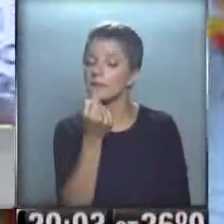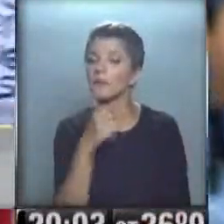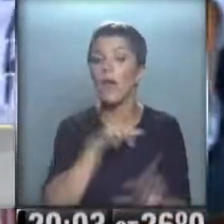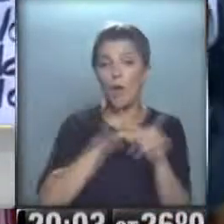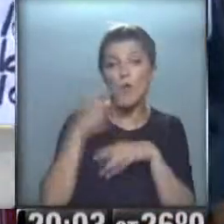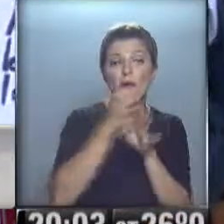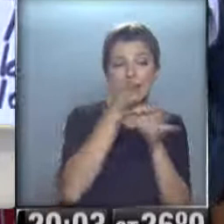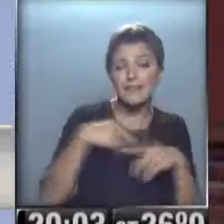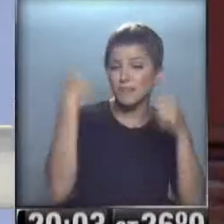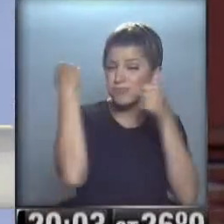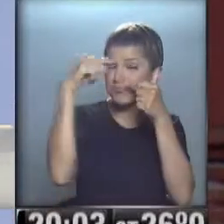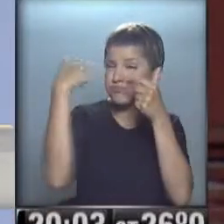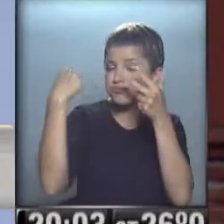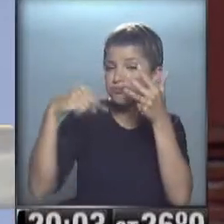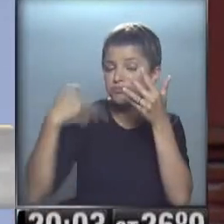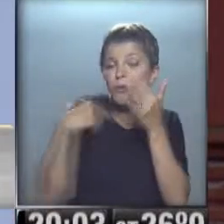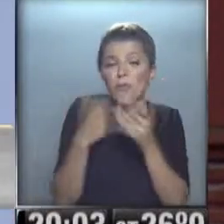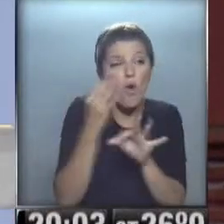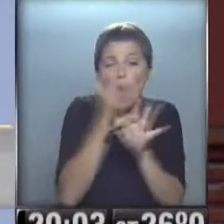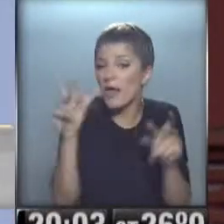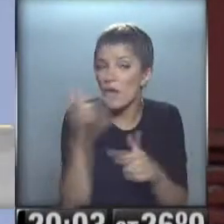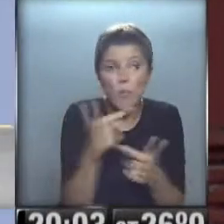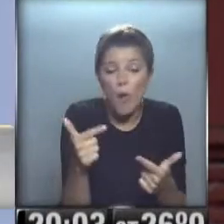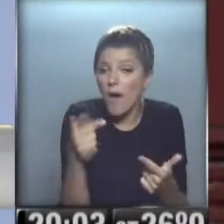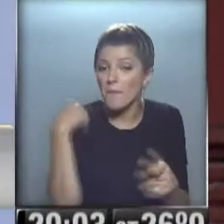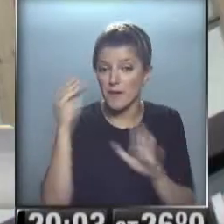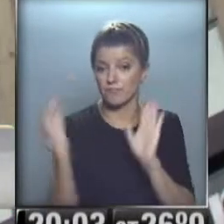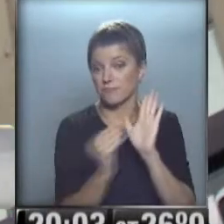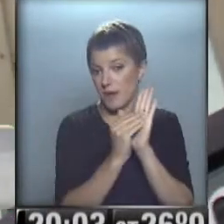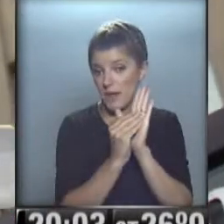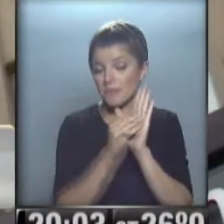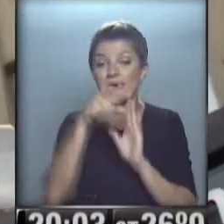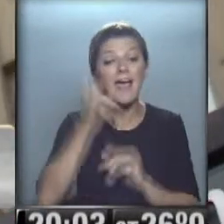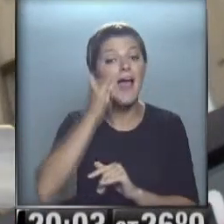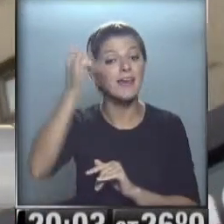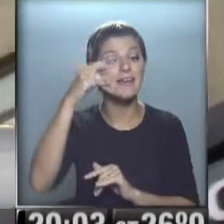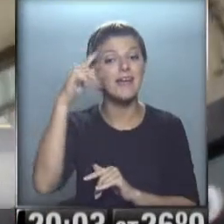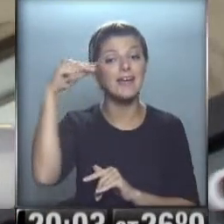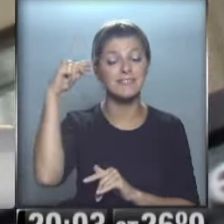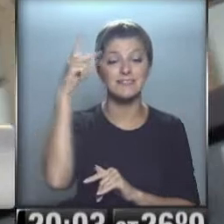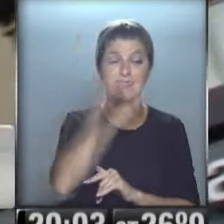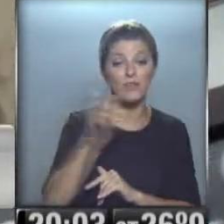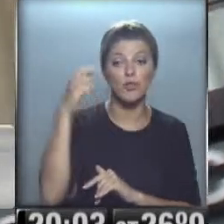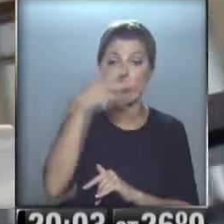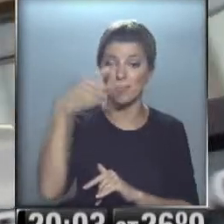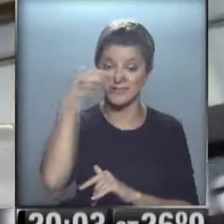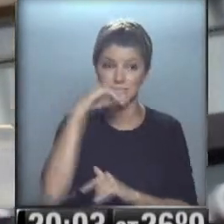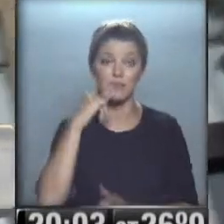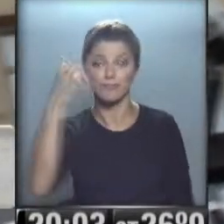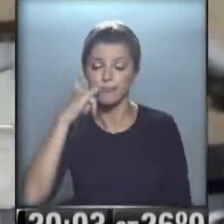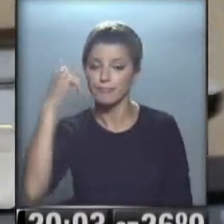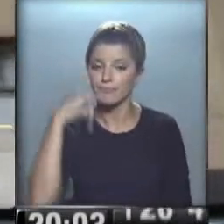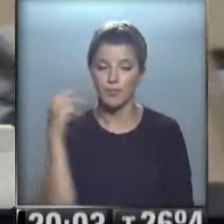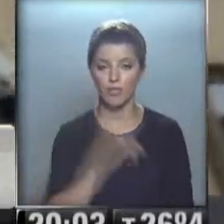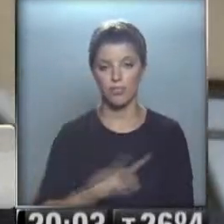opciones no pudieron conseguir un lugar en ningún colegio y la línea telefónica 147 no atendió sus llamados la ausencia